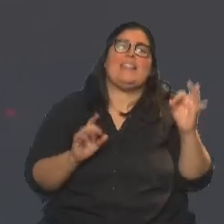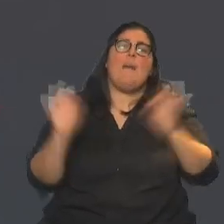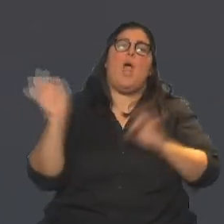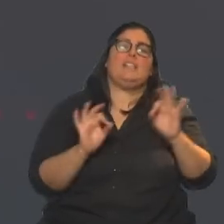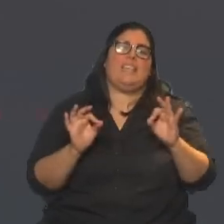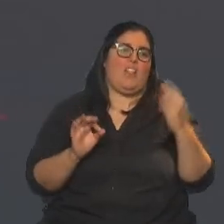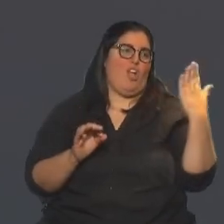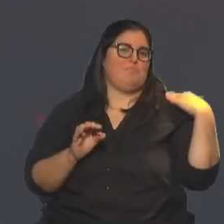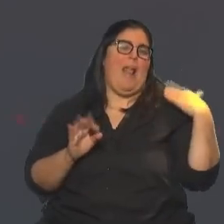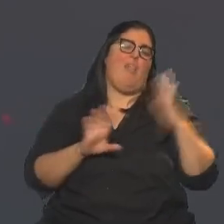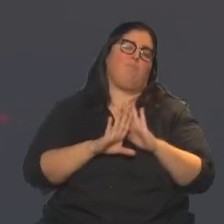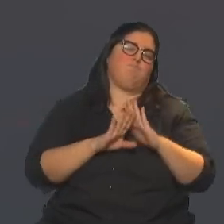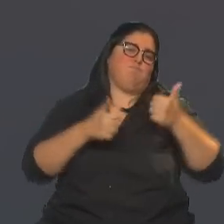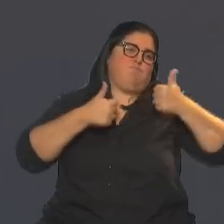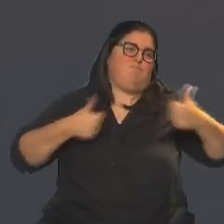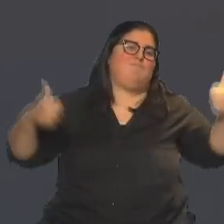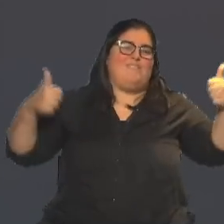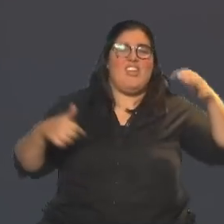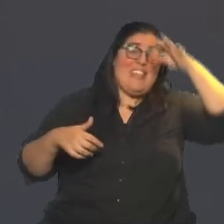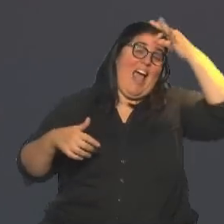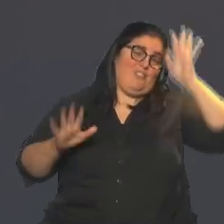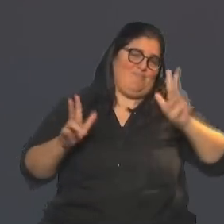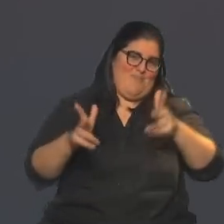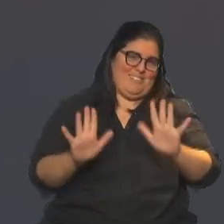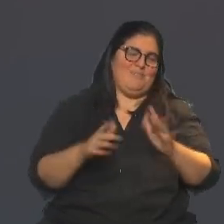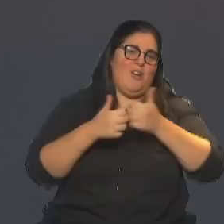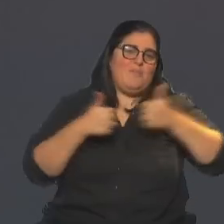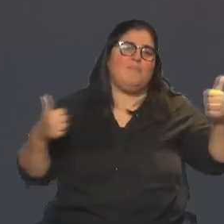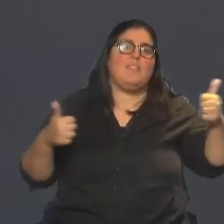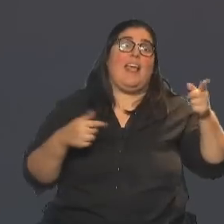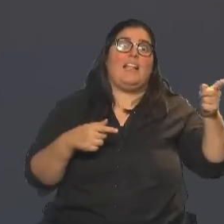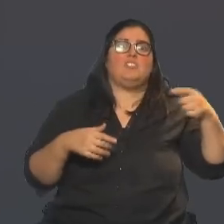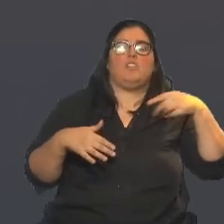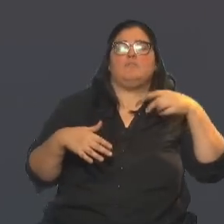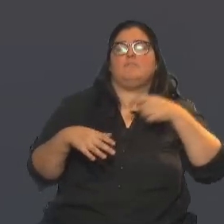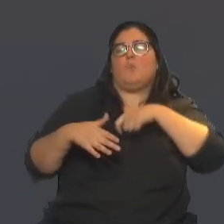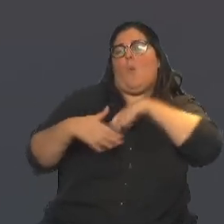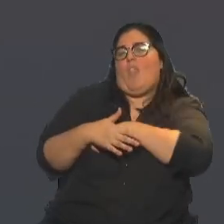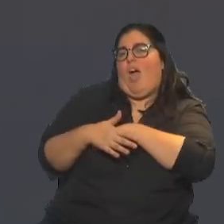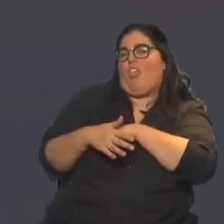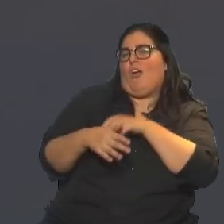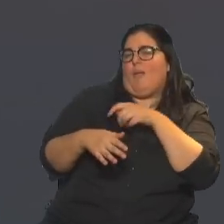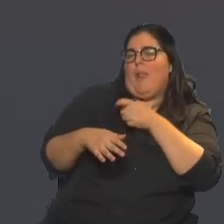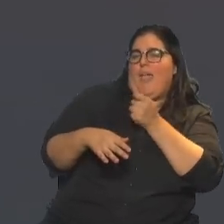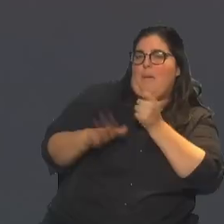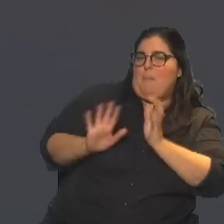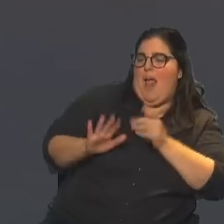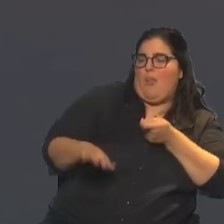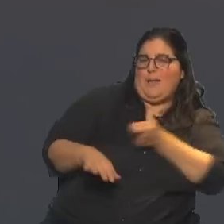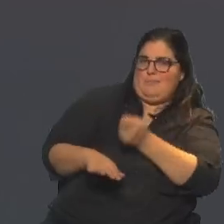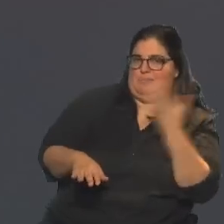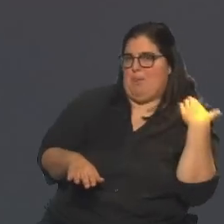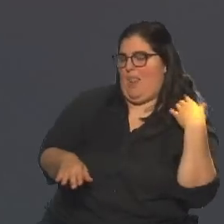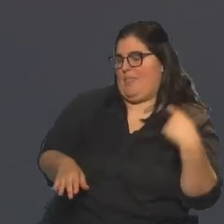espalda, metafóricamente, shakespearianamente, que tienen un puñal guardadito en el bolso para tal vez clavárselo por la espalda dentro de su